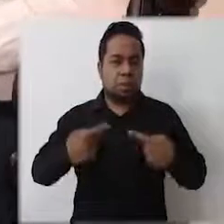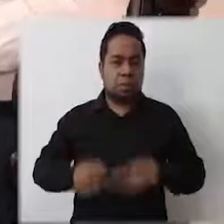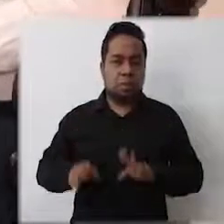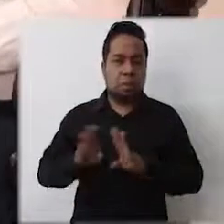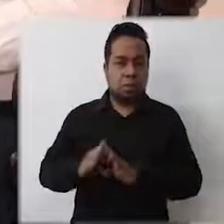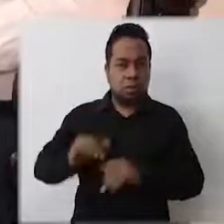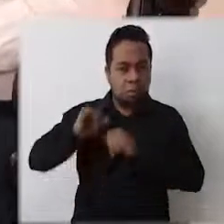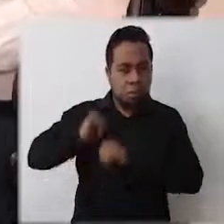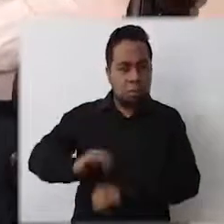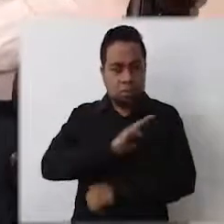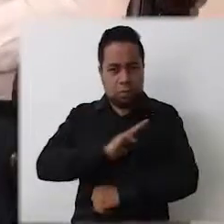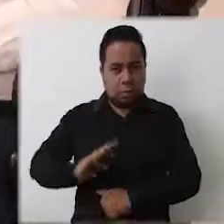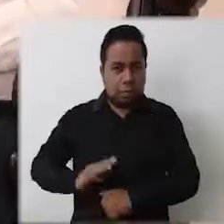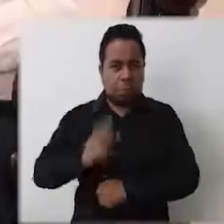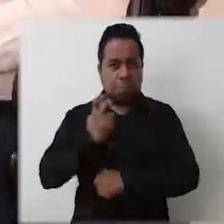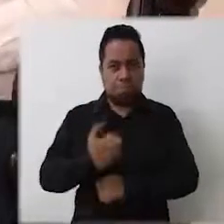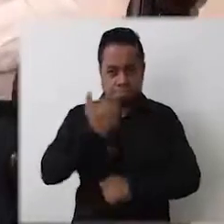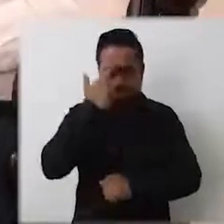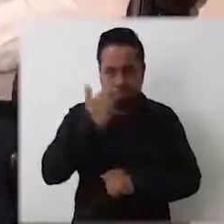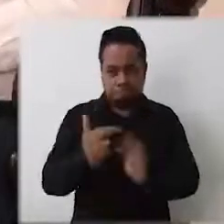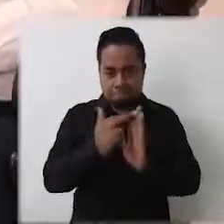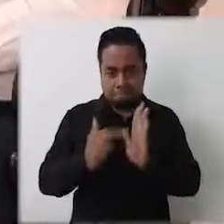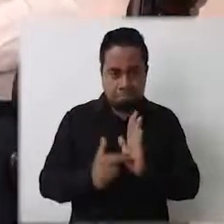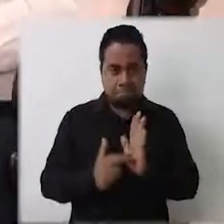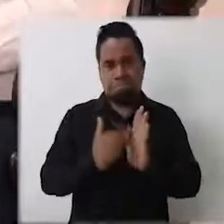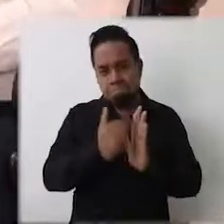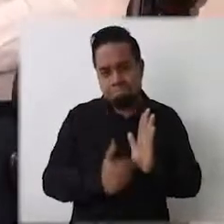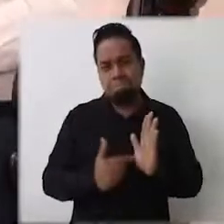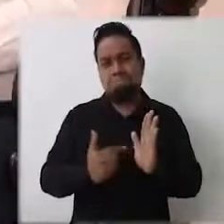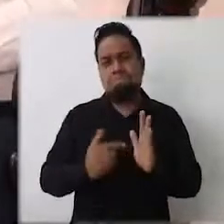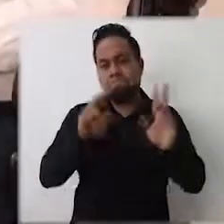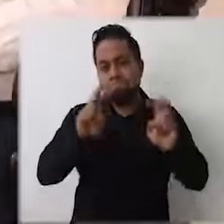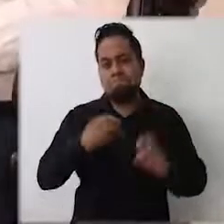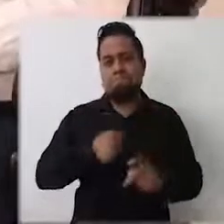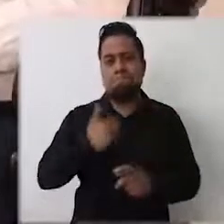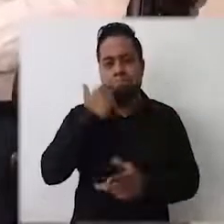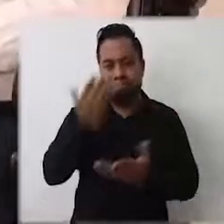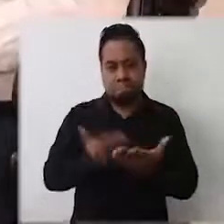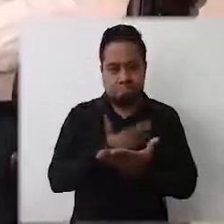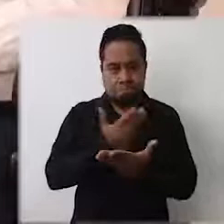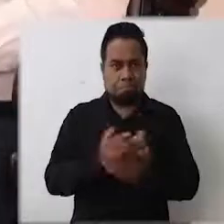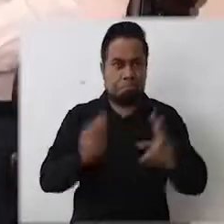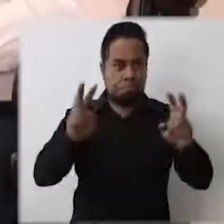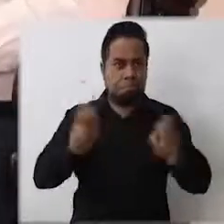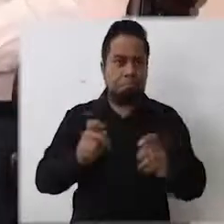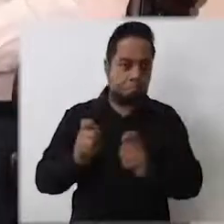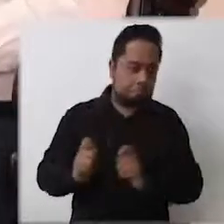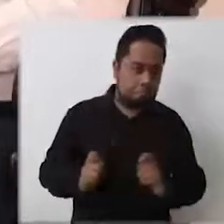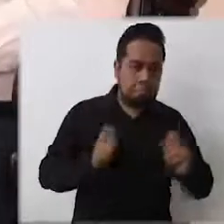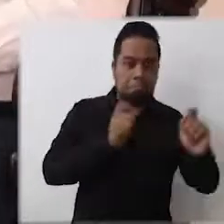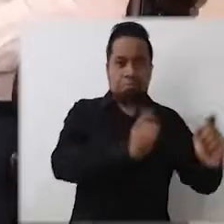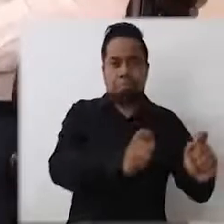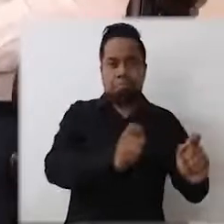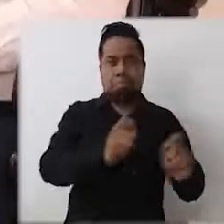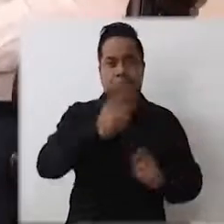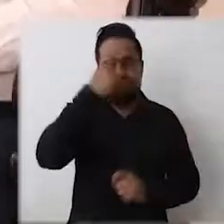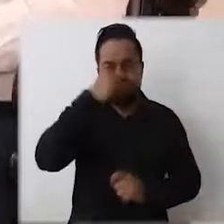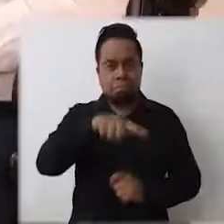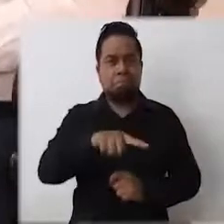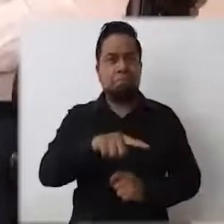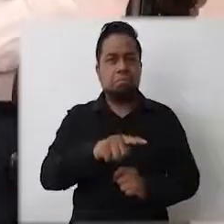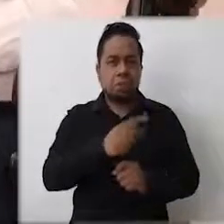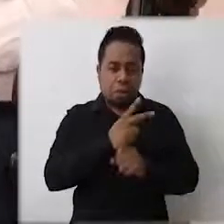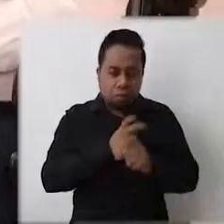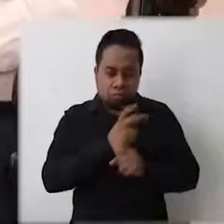las particularidades que ellos han observado y que en su momento facilitarán mucho también esta labor para